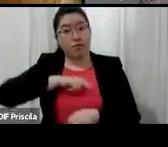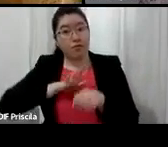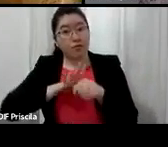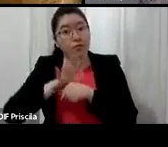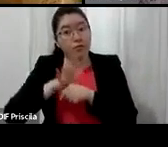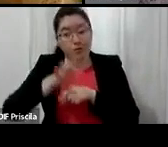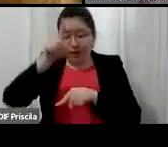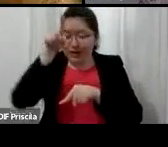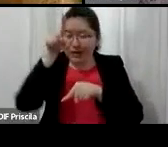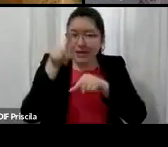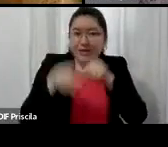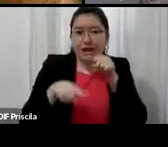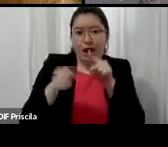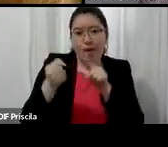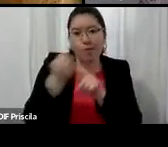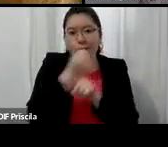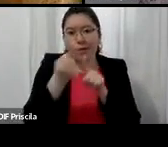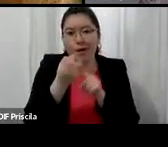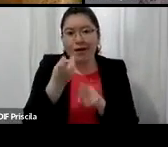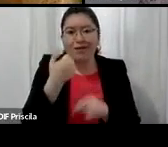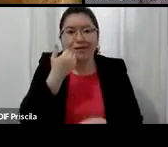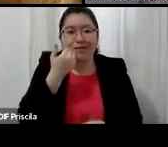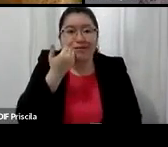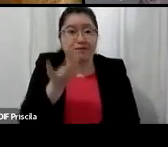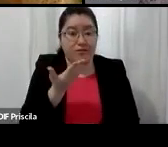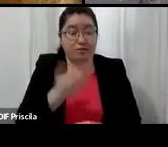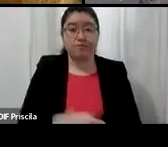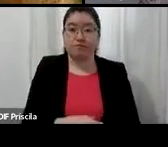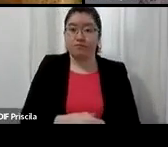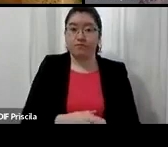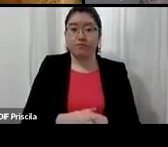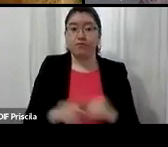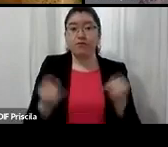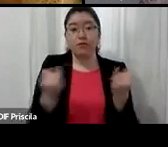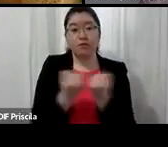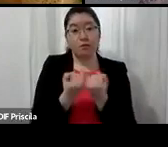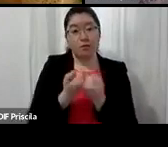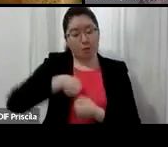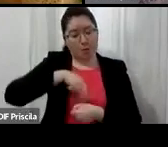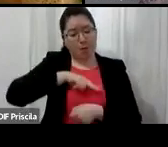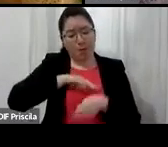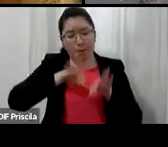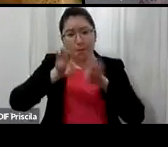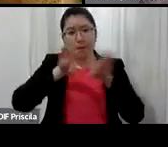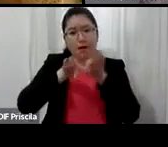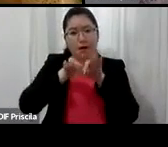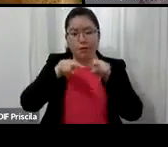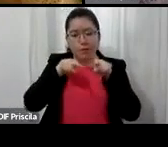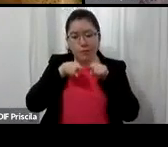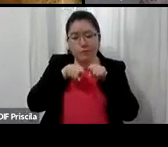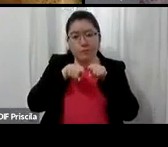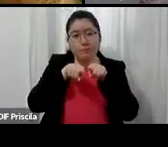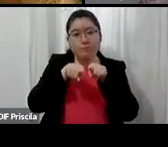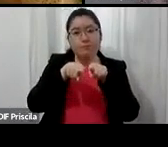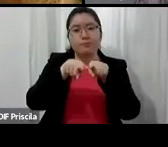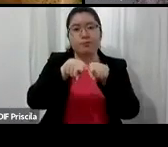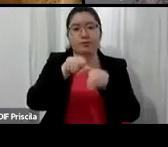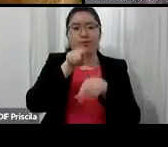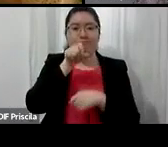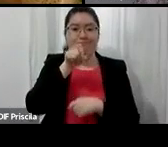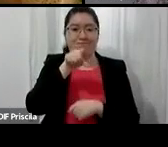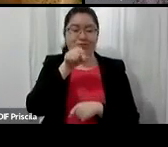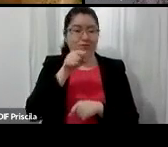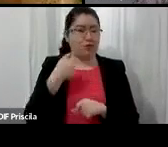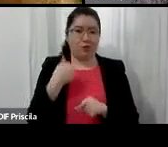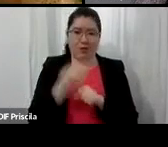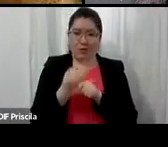cuestión de la violencia. Entonces se dan en un sentido muy dialéctico, muy dinámico y que van paralelamente juntas, ¿no? Hasta ahí le